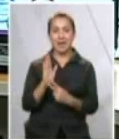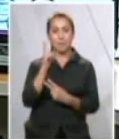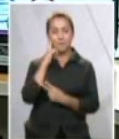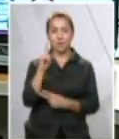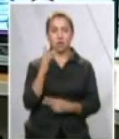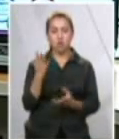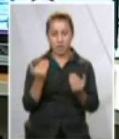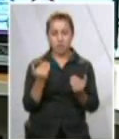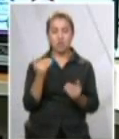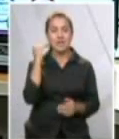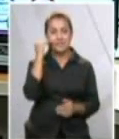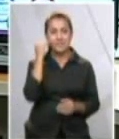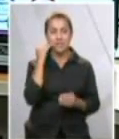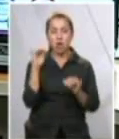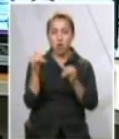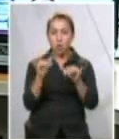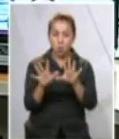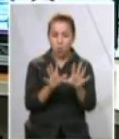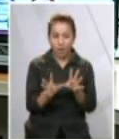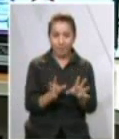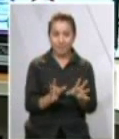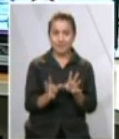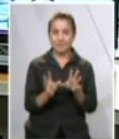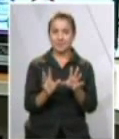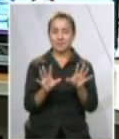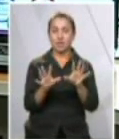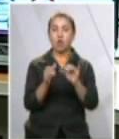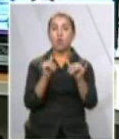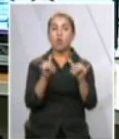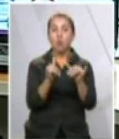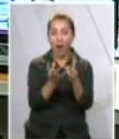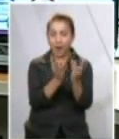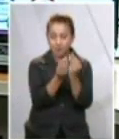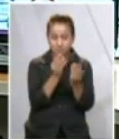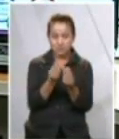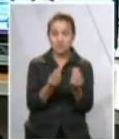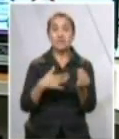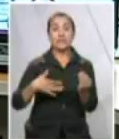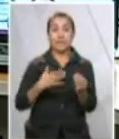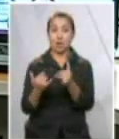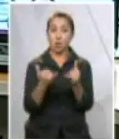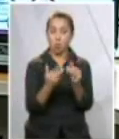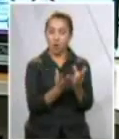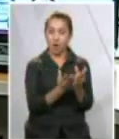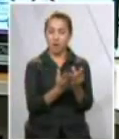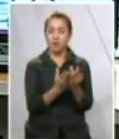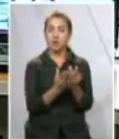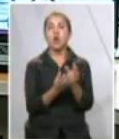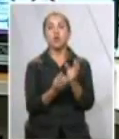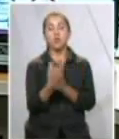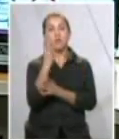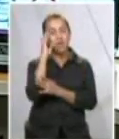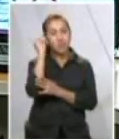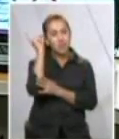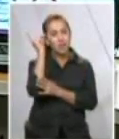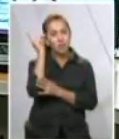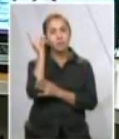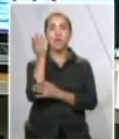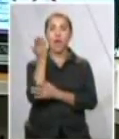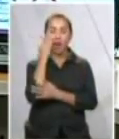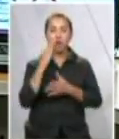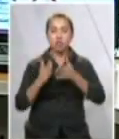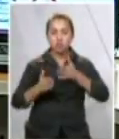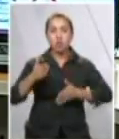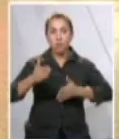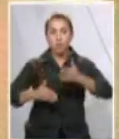niños necesitan juguetes. Entonces él también quería jugar y aparece la idea de por qué no crear un robot